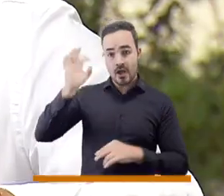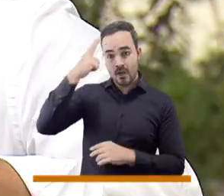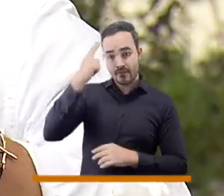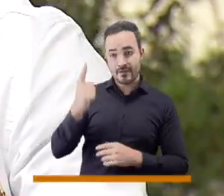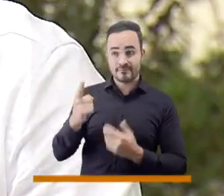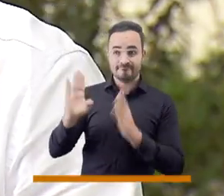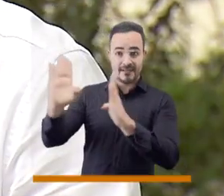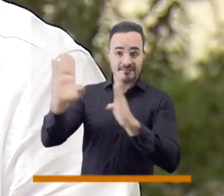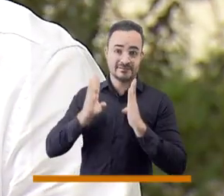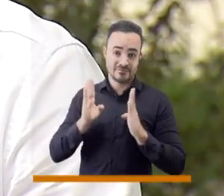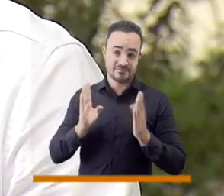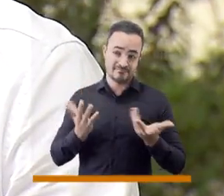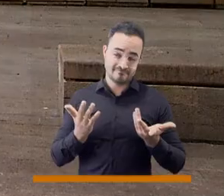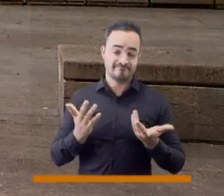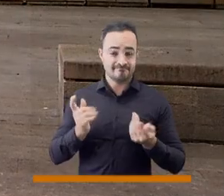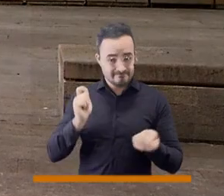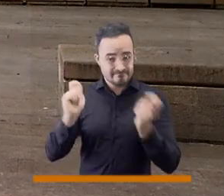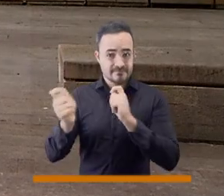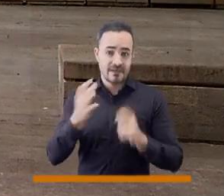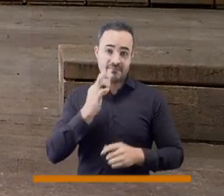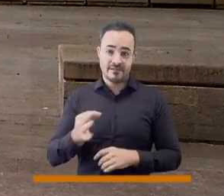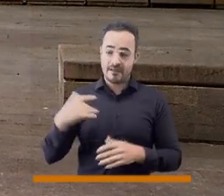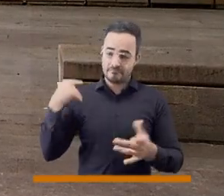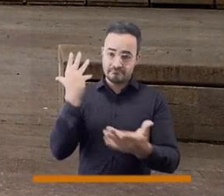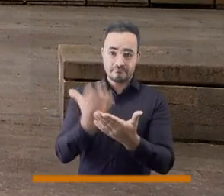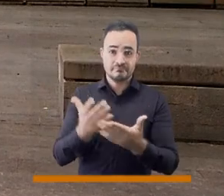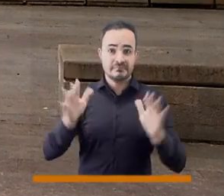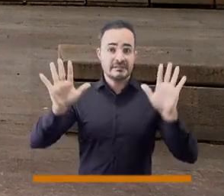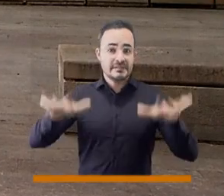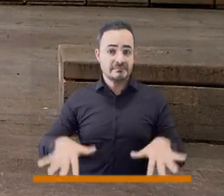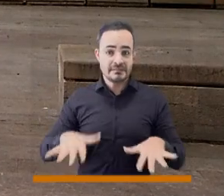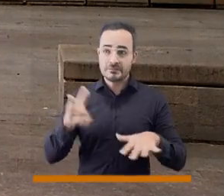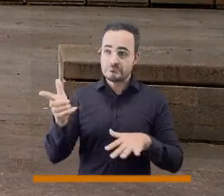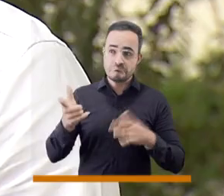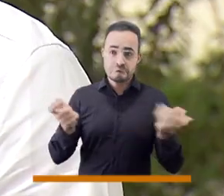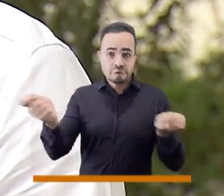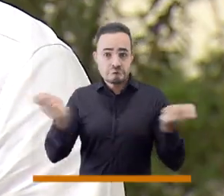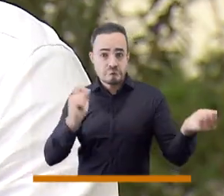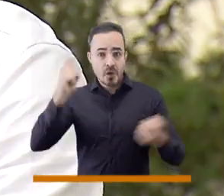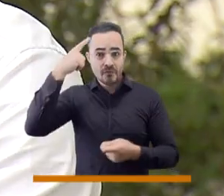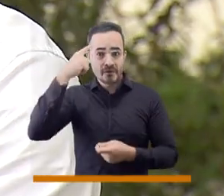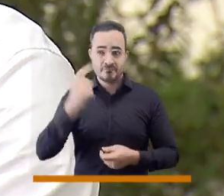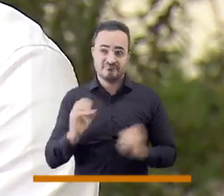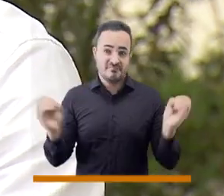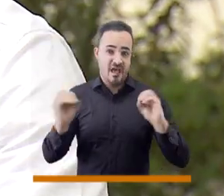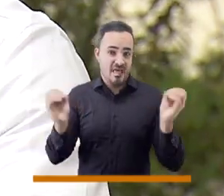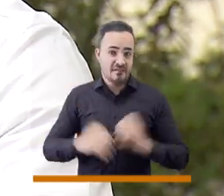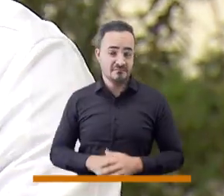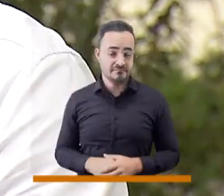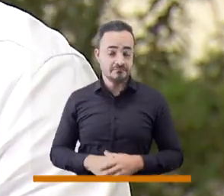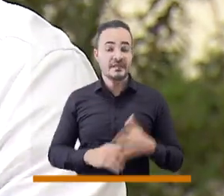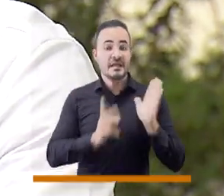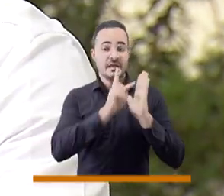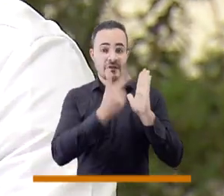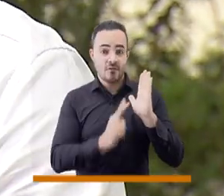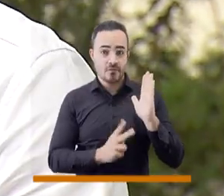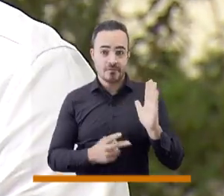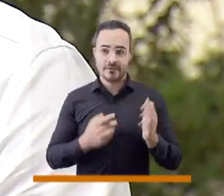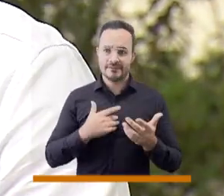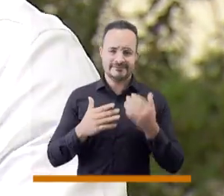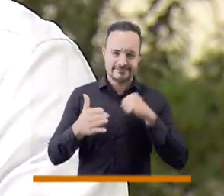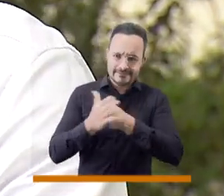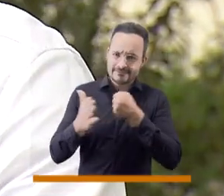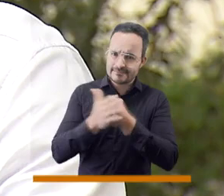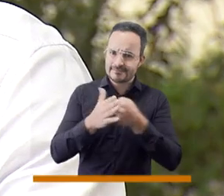que trate de reorganizar su gabinete, que gobierne, porque llevan 10 meses sin gobernar. En el tema de las reformas estamos tratando de que se